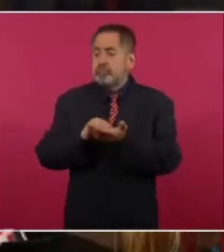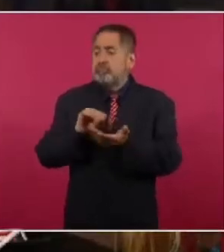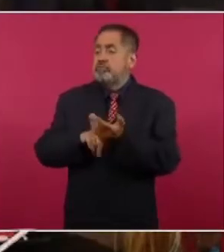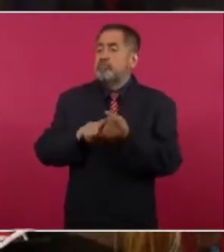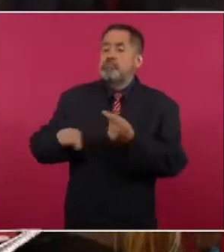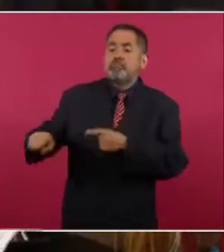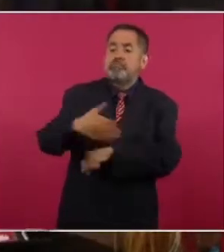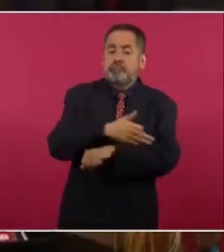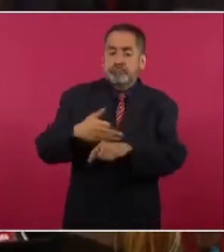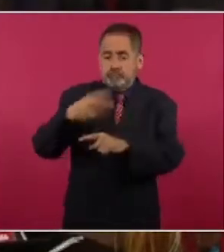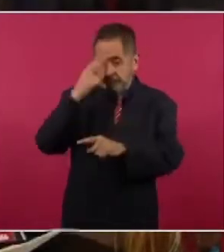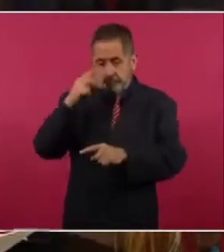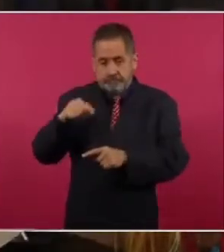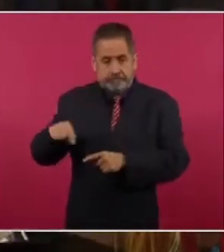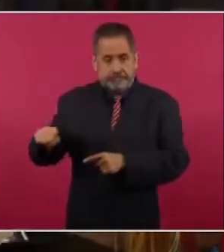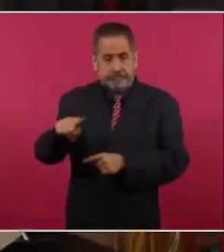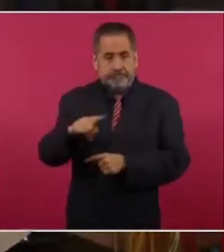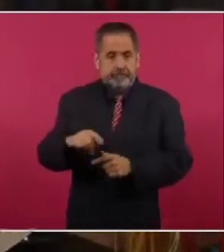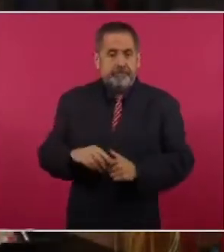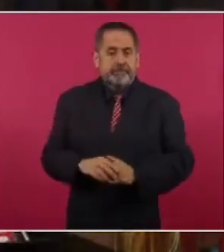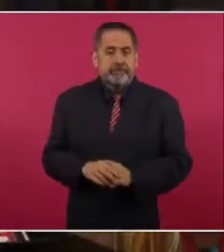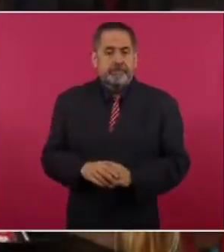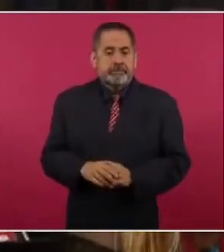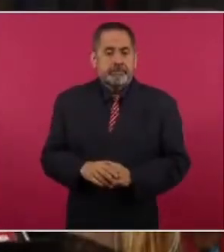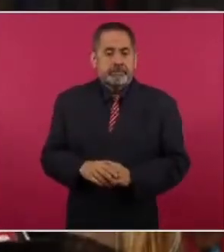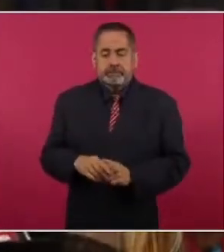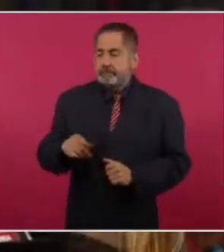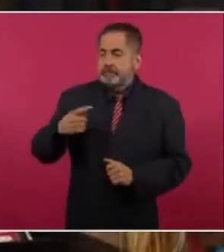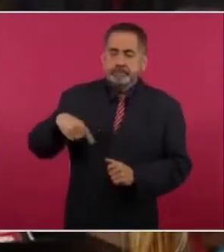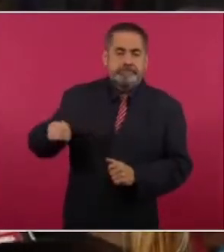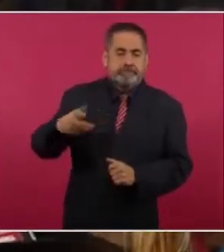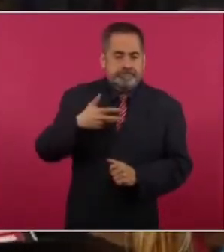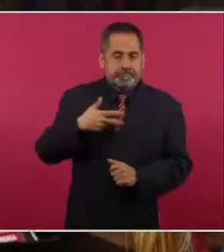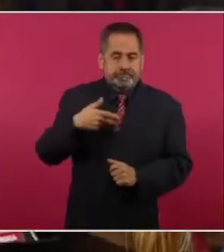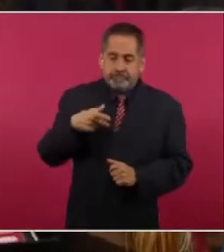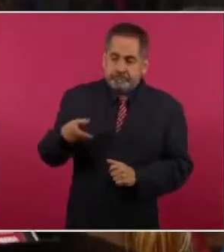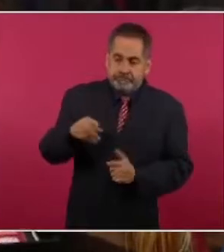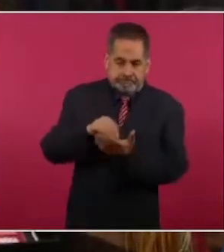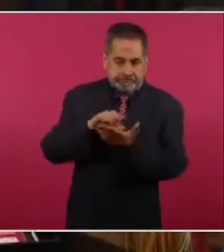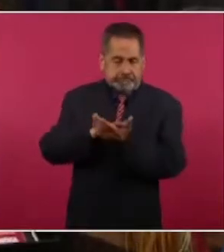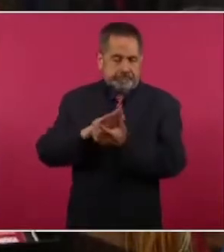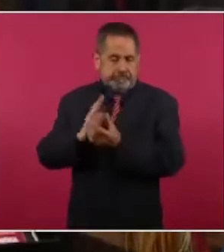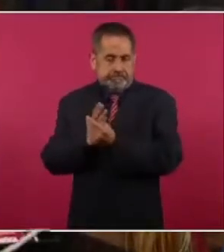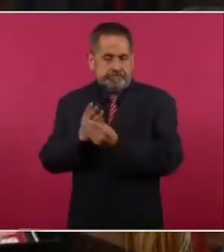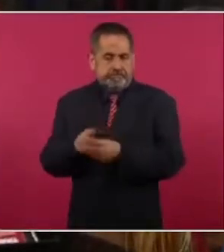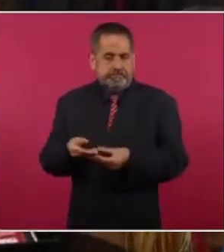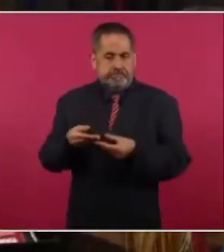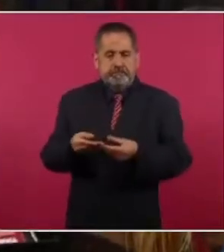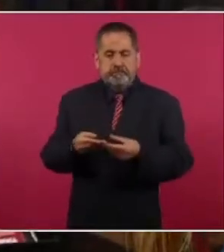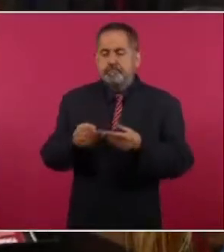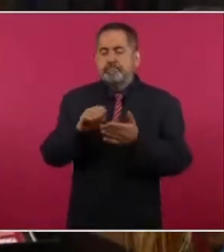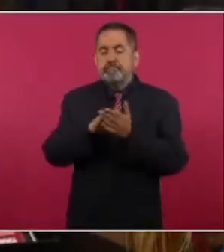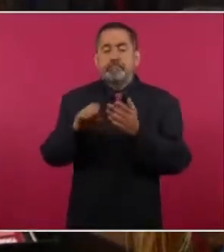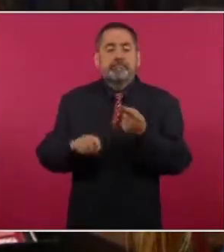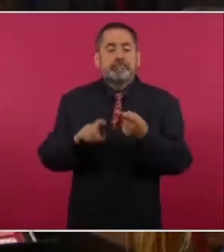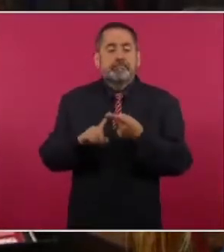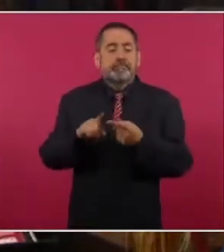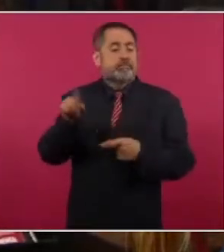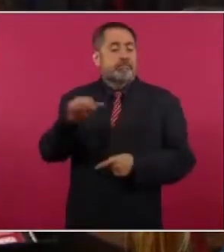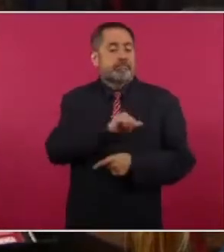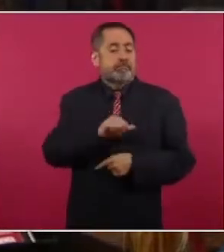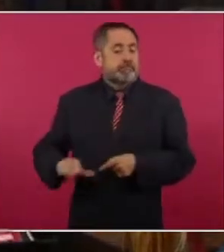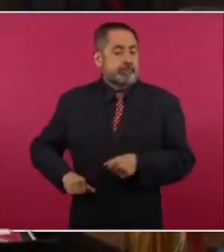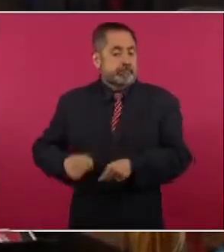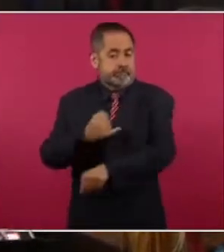familias mexicanas. Todo lo tenemos también debidamente documentado. Primer ejemplo, en la alcaldía de